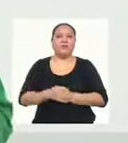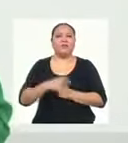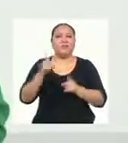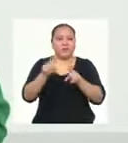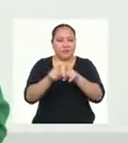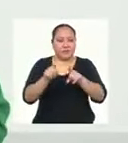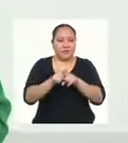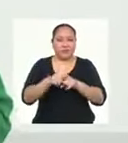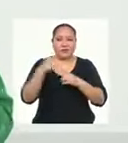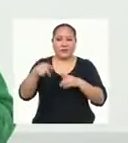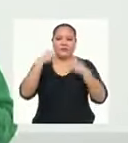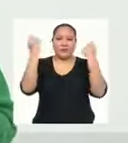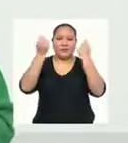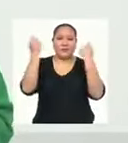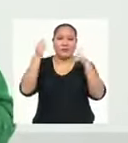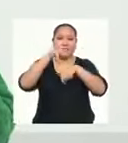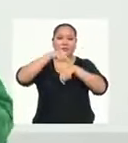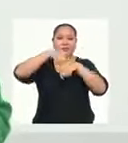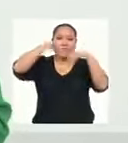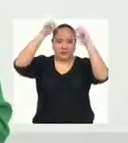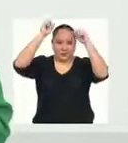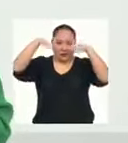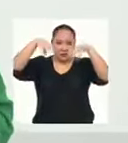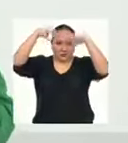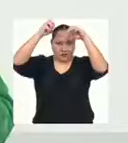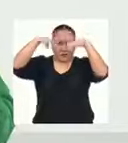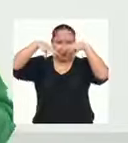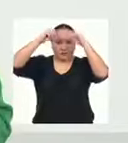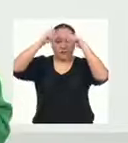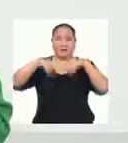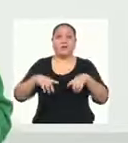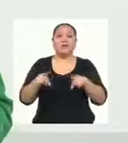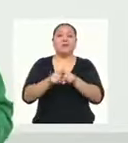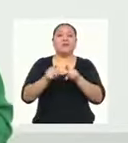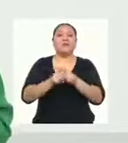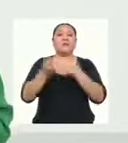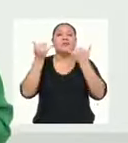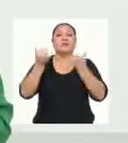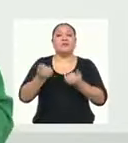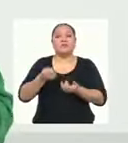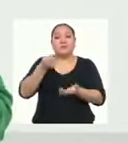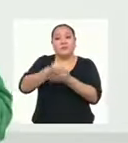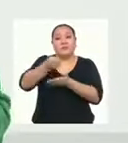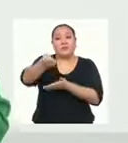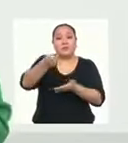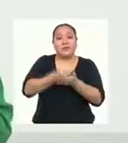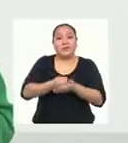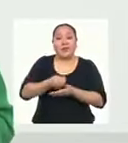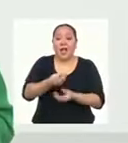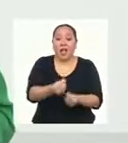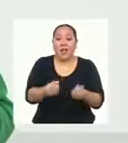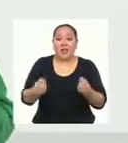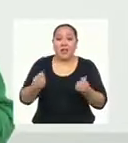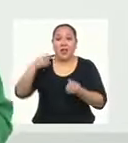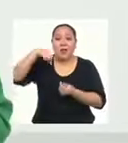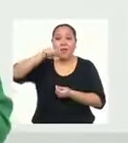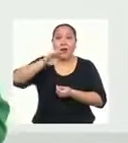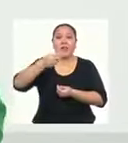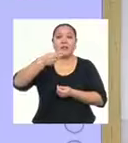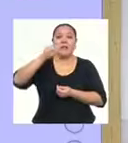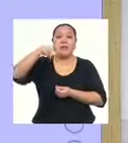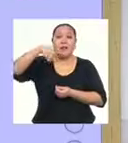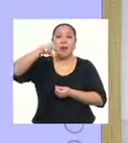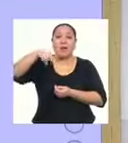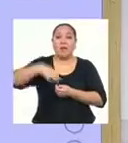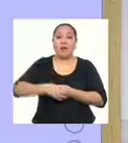la época de las lluvias, por lo que incluso actualmente se hacen pagos a la Pachamama y se mantiene el culto a los